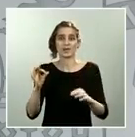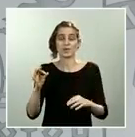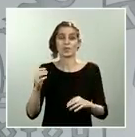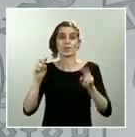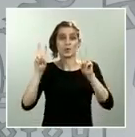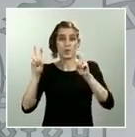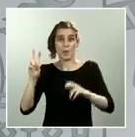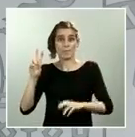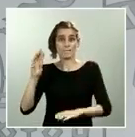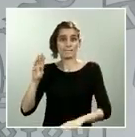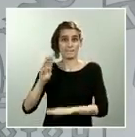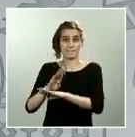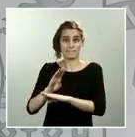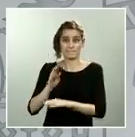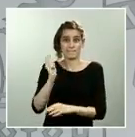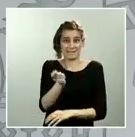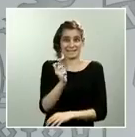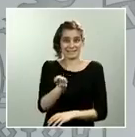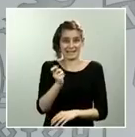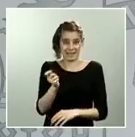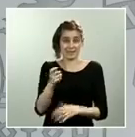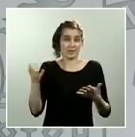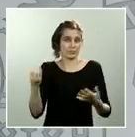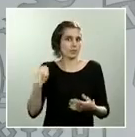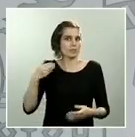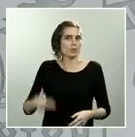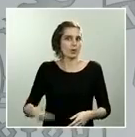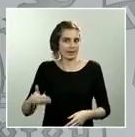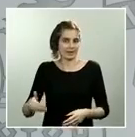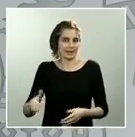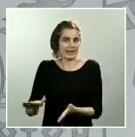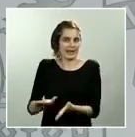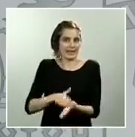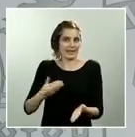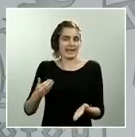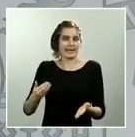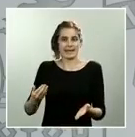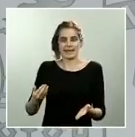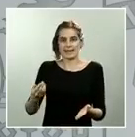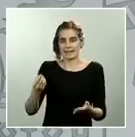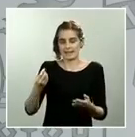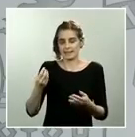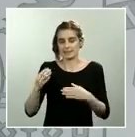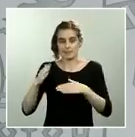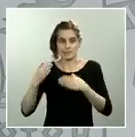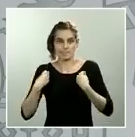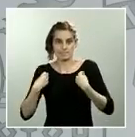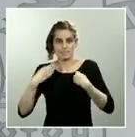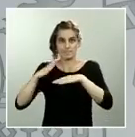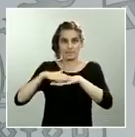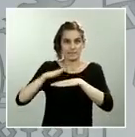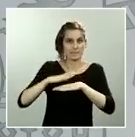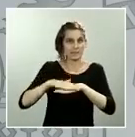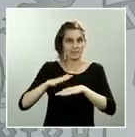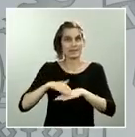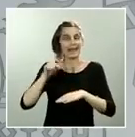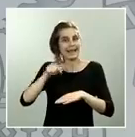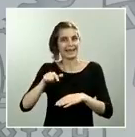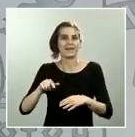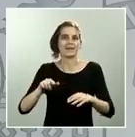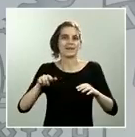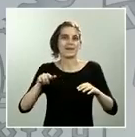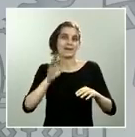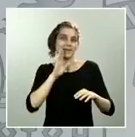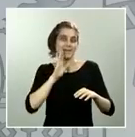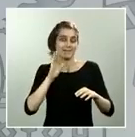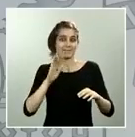como el ingreso mínimo vital pueda ser objeto también de atención, de discusión en el marco de ese pacto aunque la voluntad de llevarla a